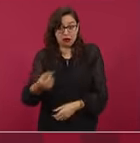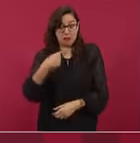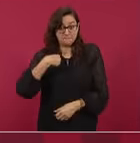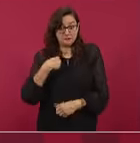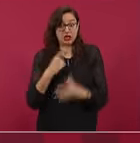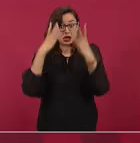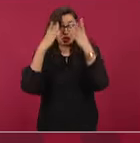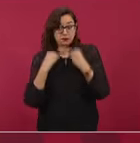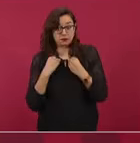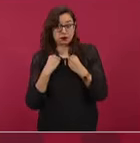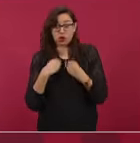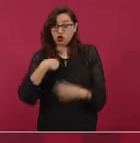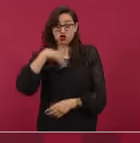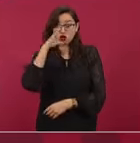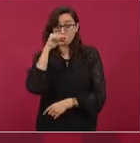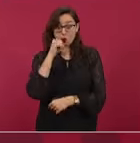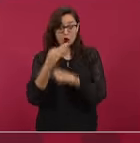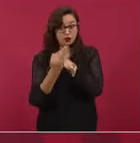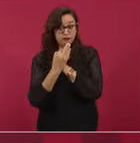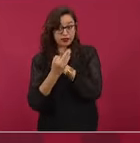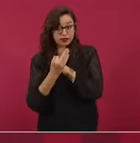en estado de indefensión.